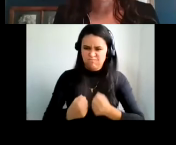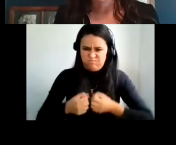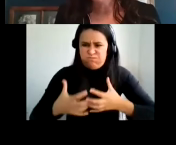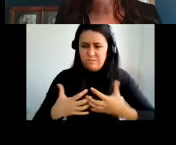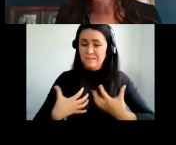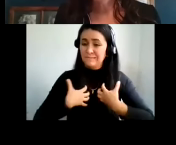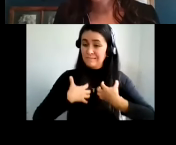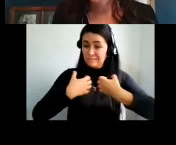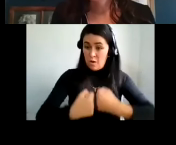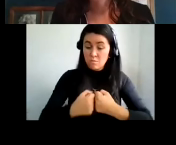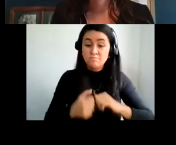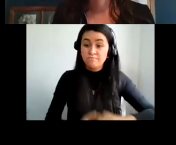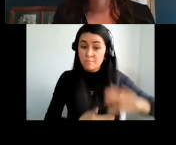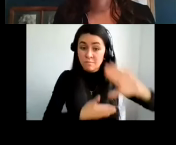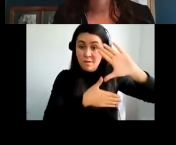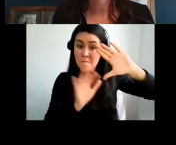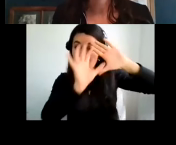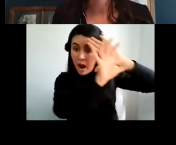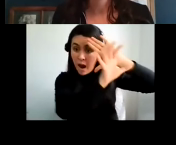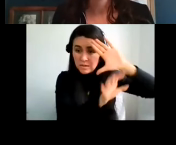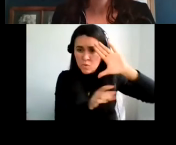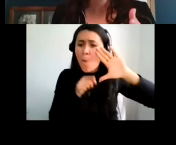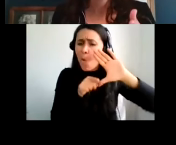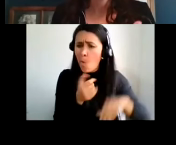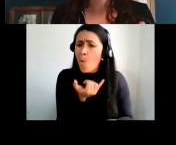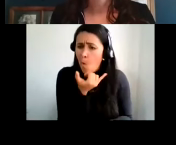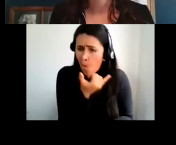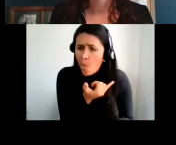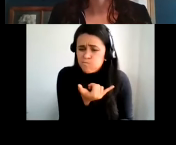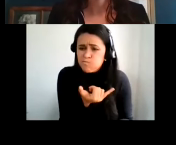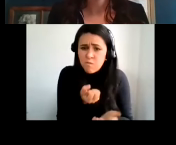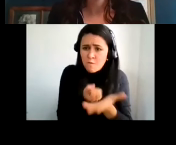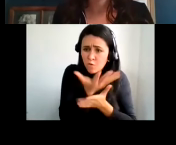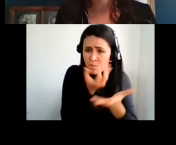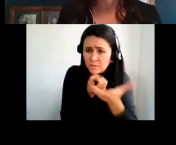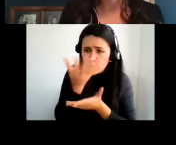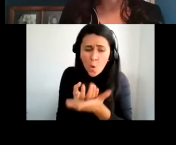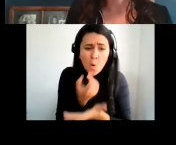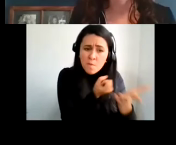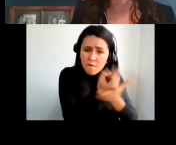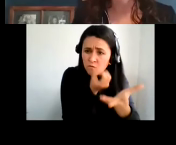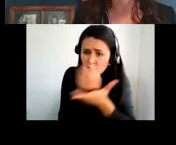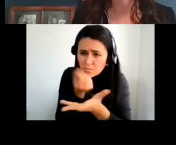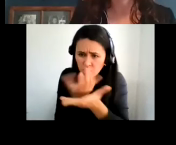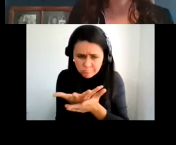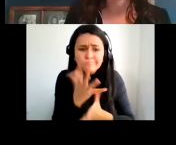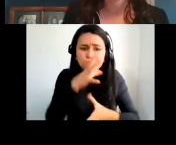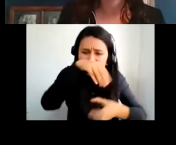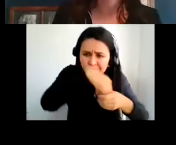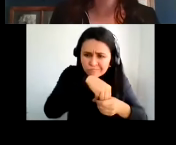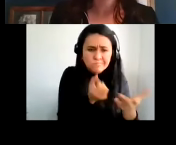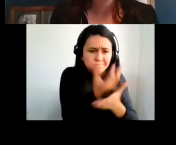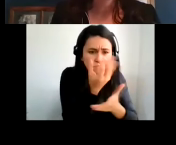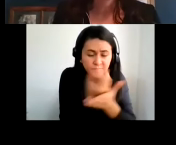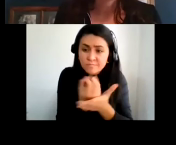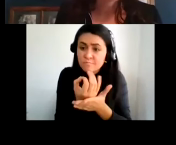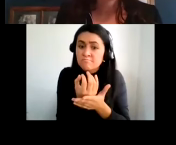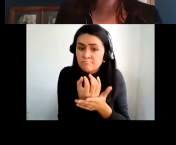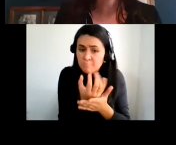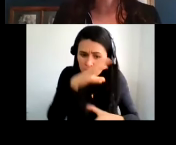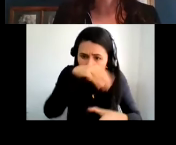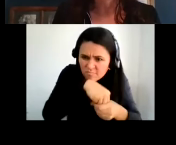de la región, muchos de ellos tienen información ya disponible que nos permiten empezar a hacer ese tipo de análisis. Y